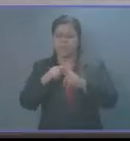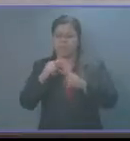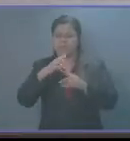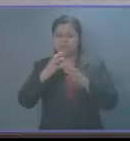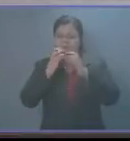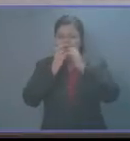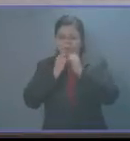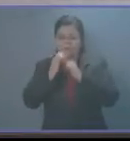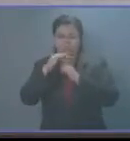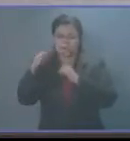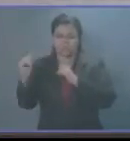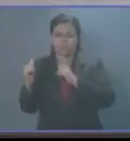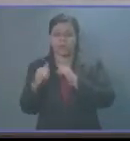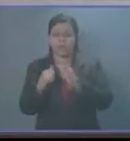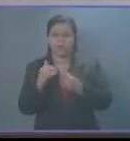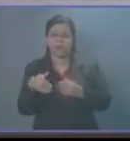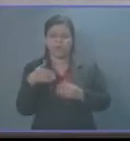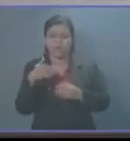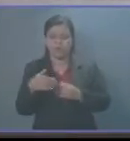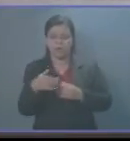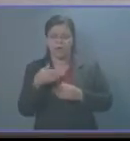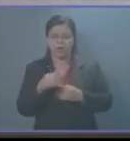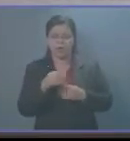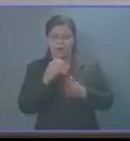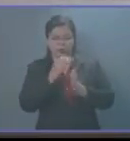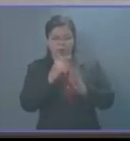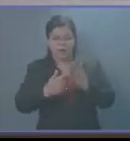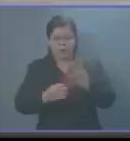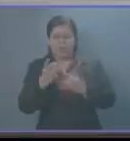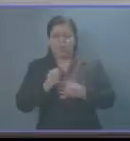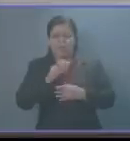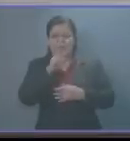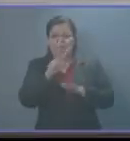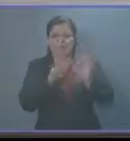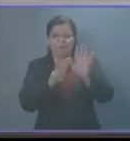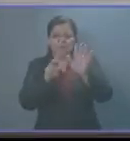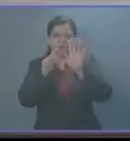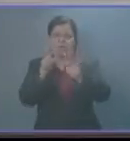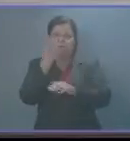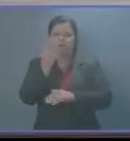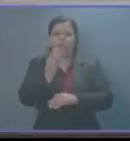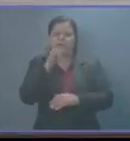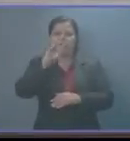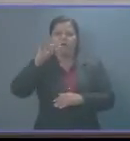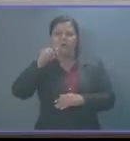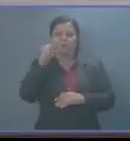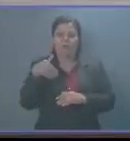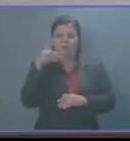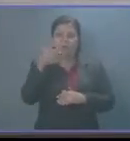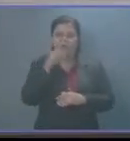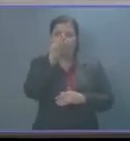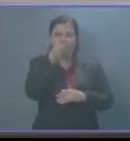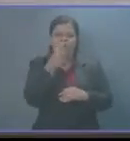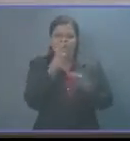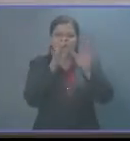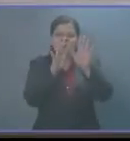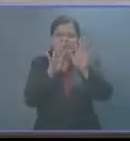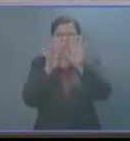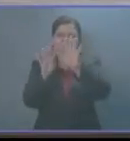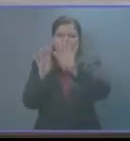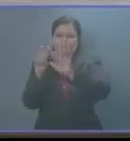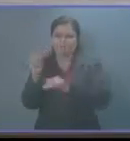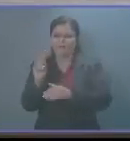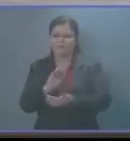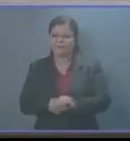decreto legislativo 271 con fecha 2 de julio